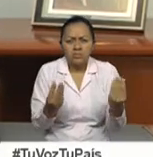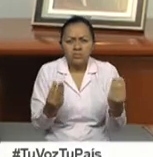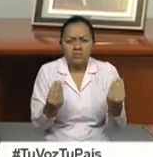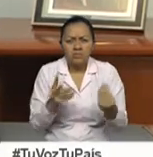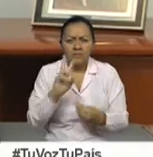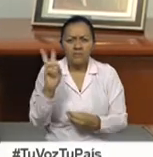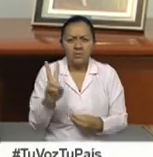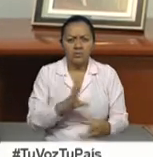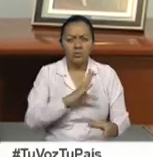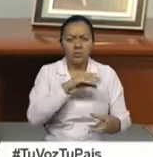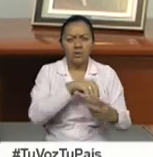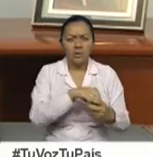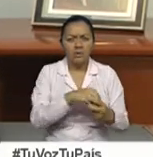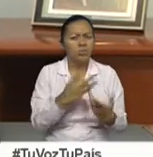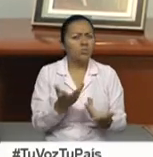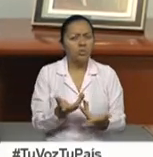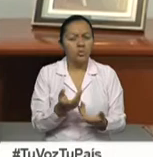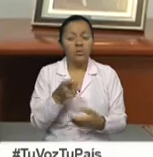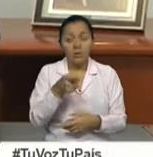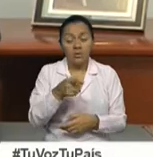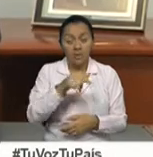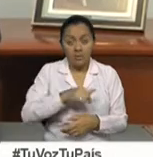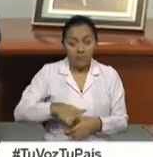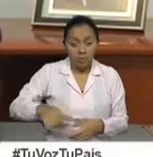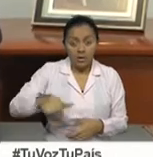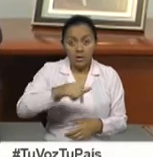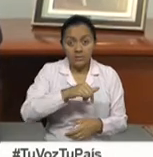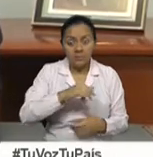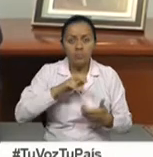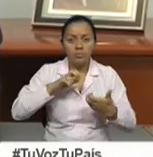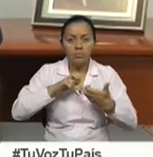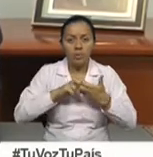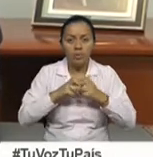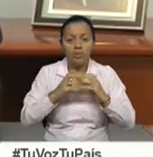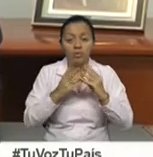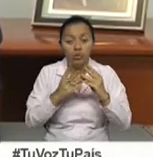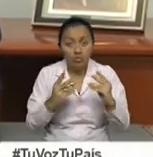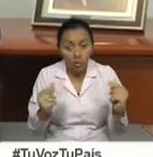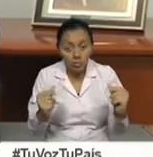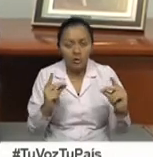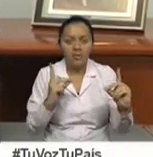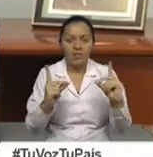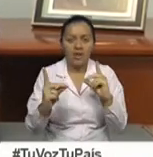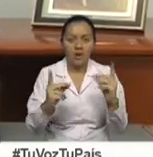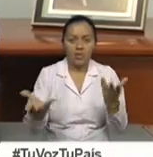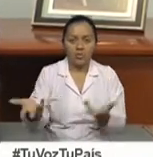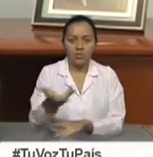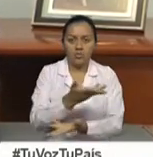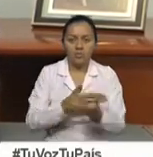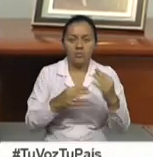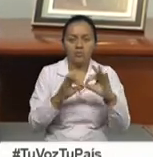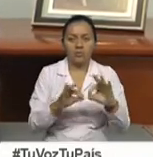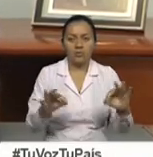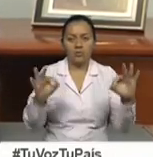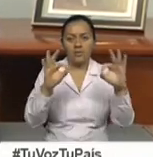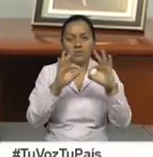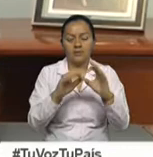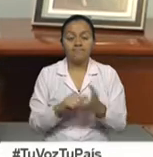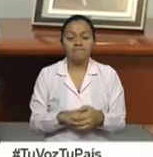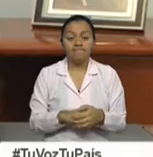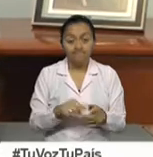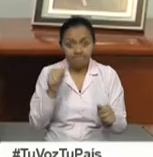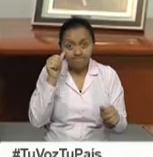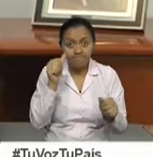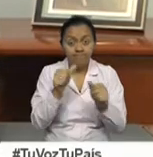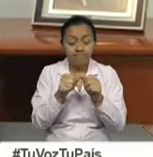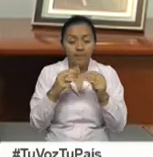democracia es aquella en la que los problemas se solucionan con el diálogo entre todos los actores. Recordar que el mejor